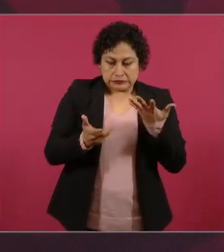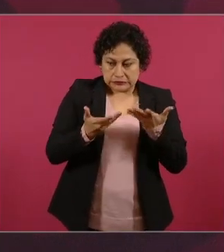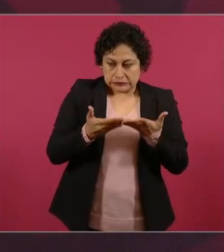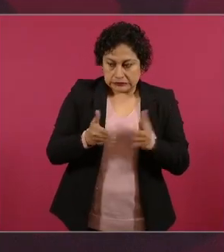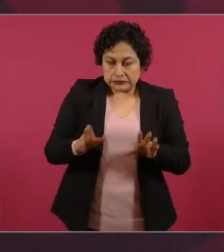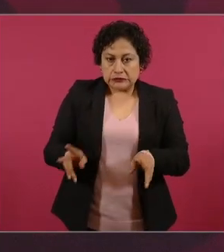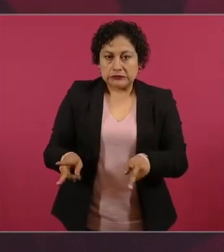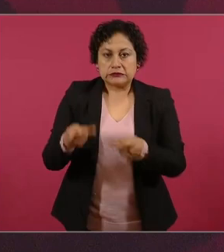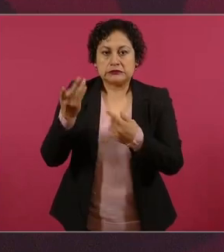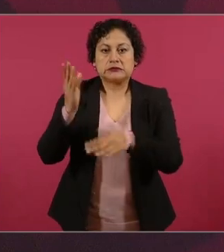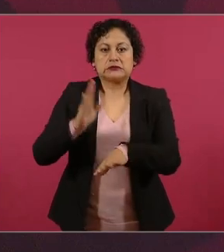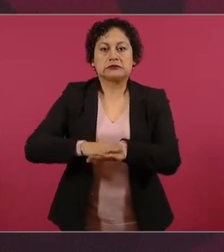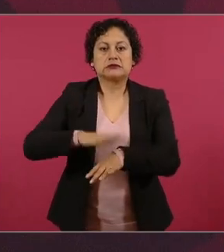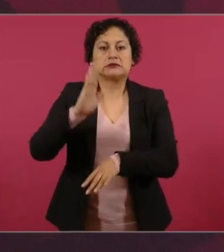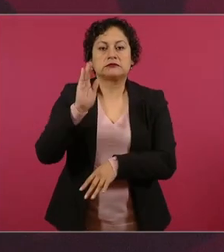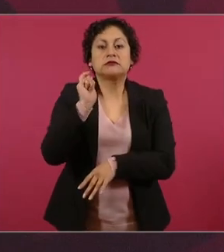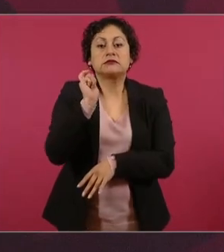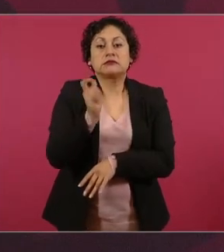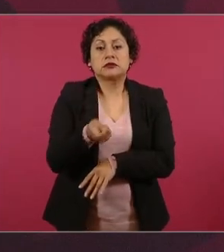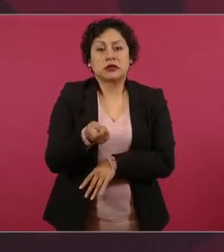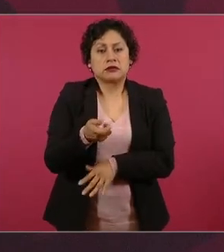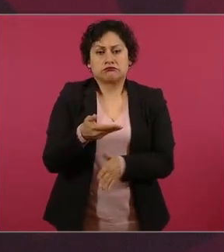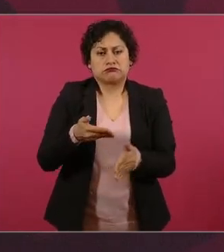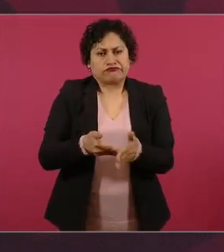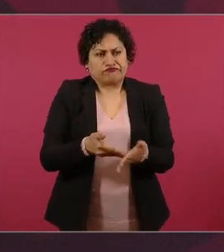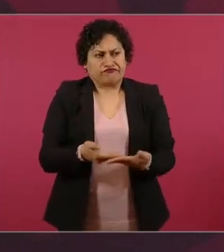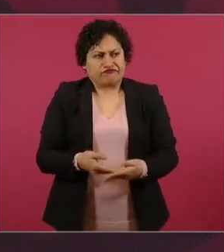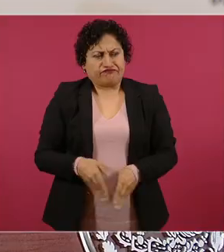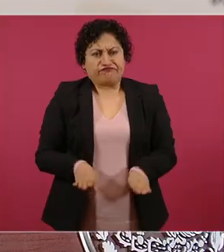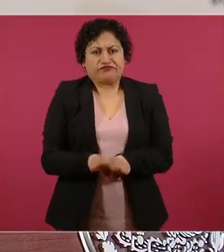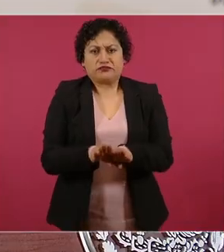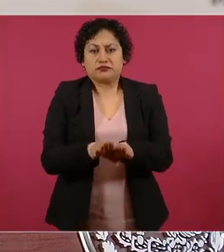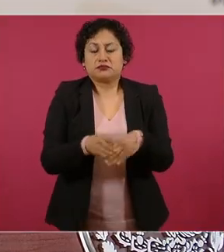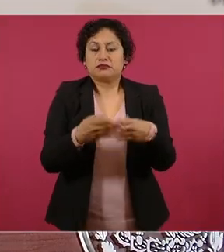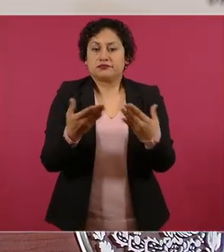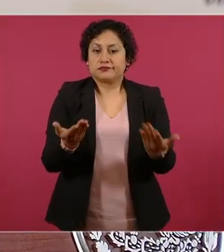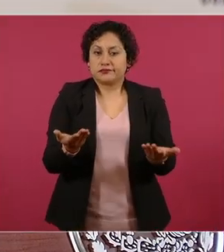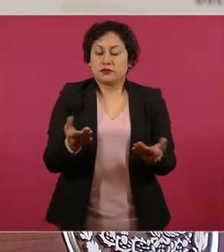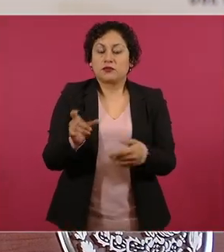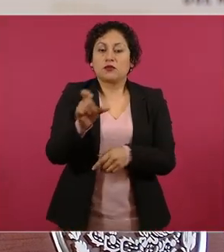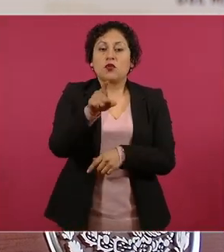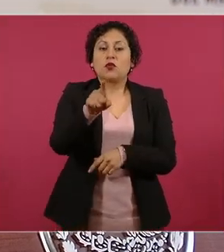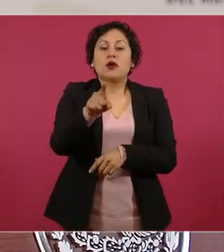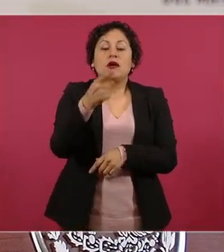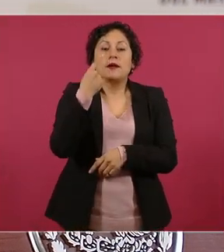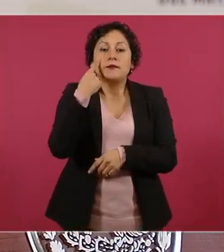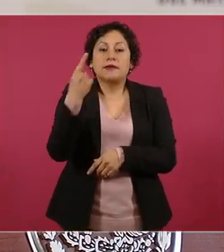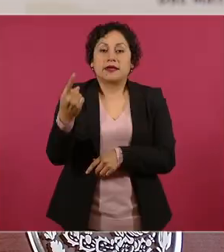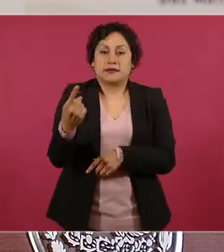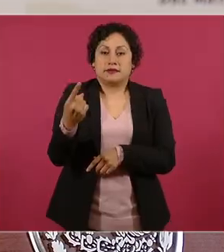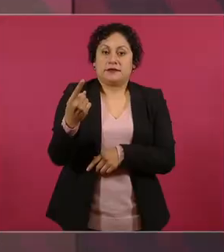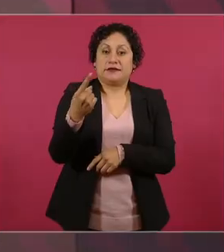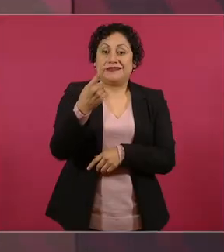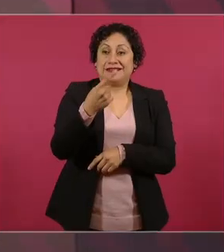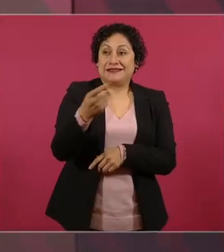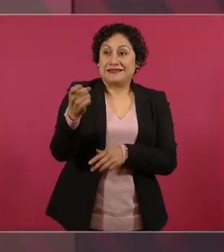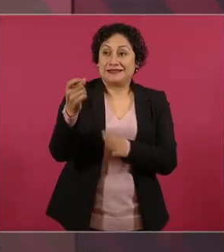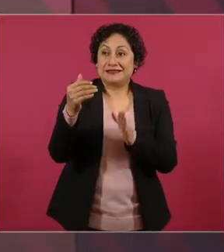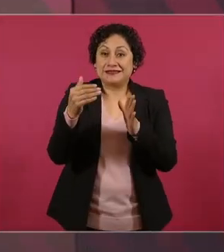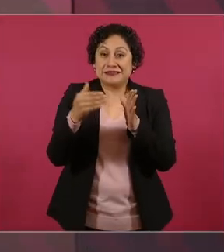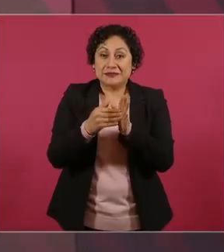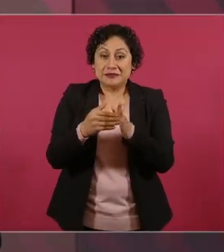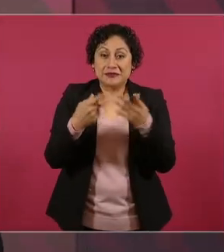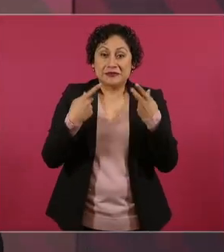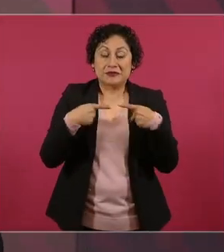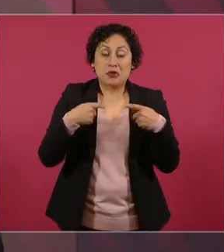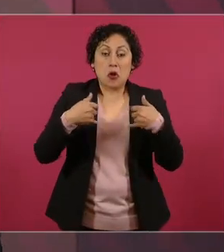Cuando hablamos de 100,000 muertos jóvenes, que duele muchísimo, por fentanilo, si